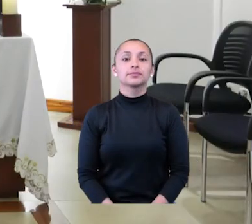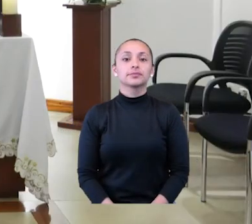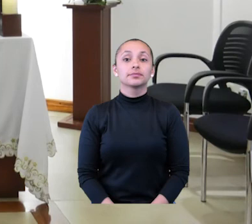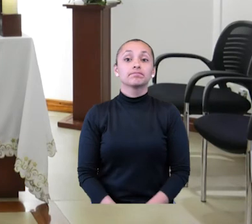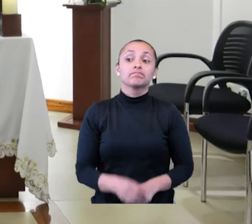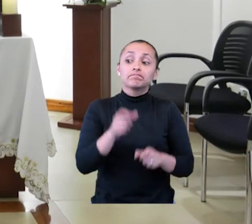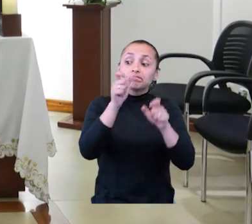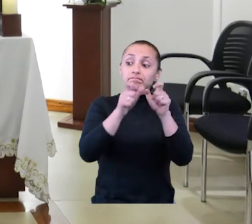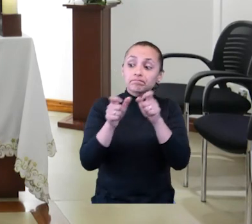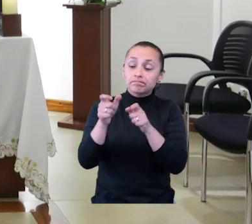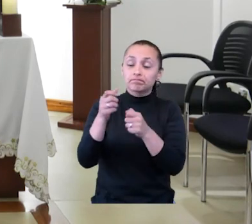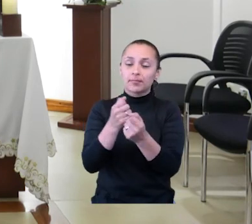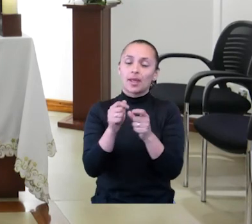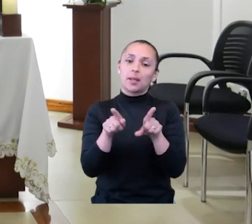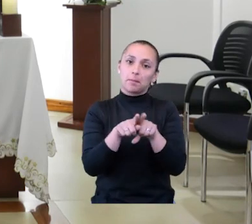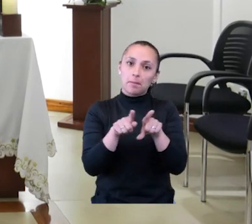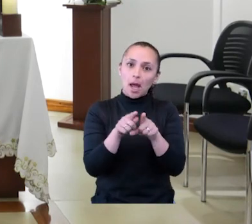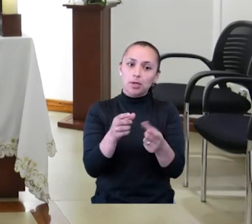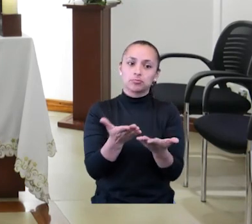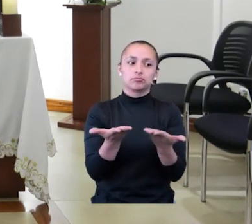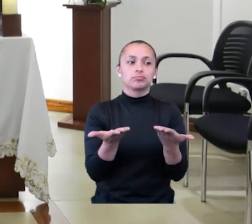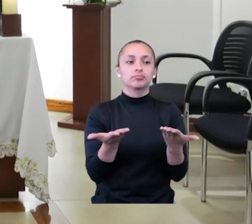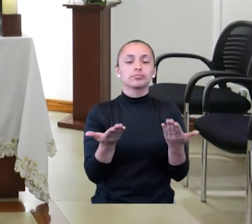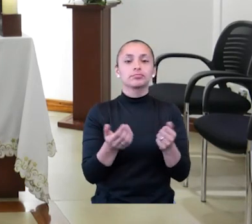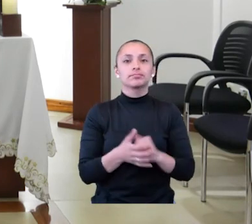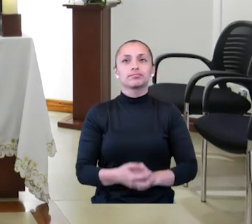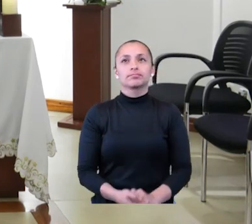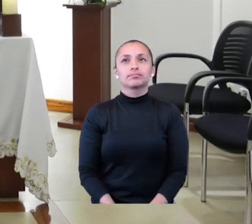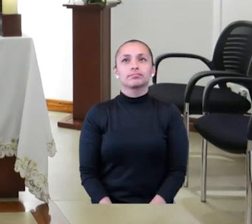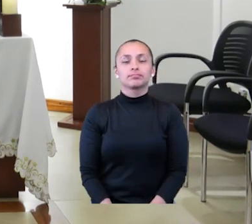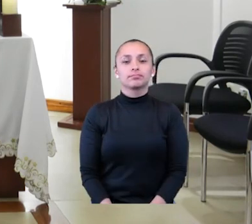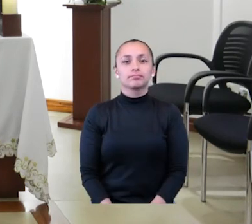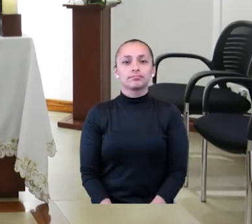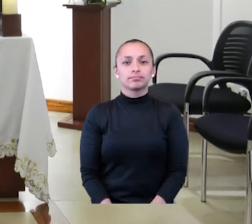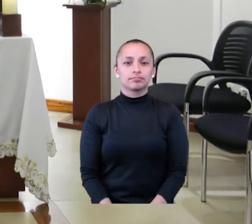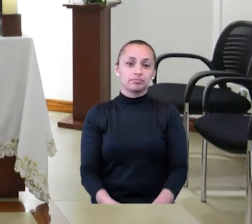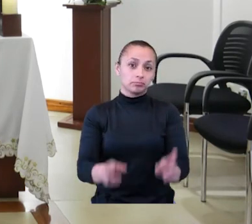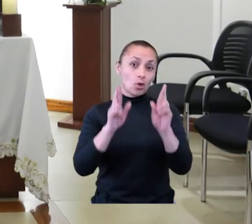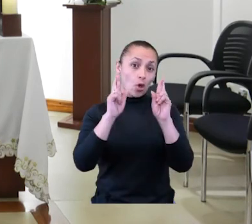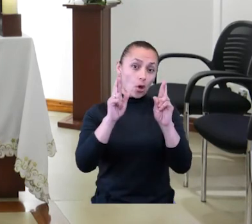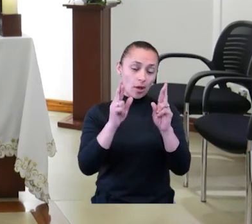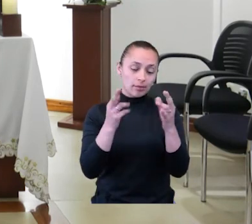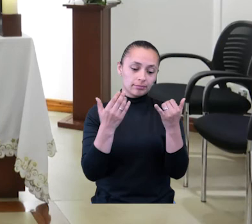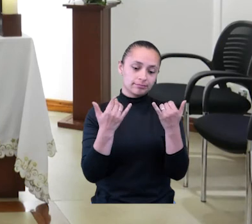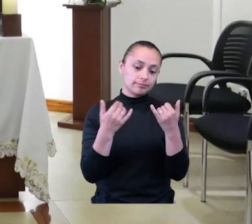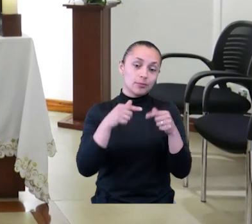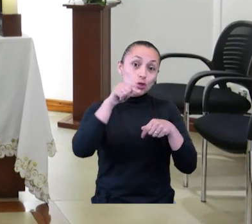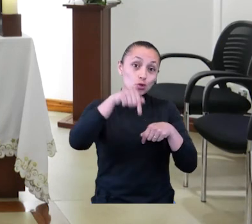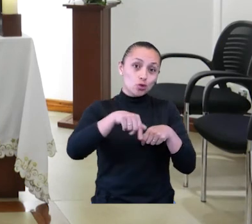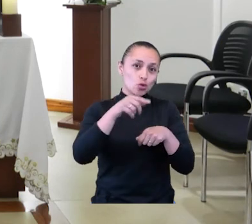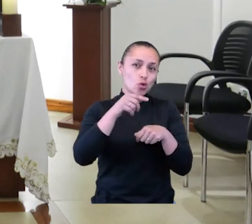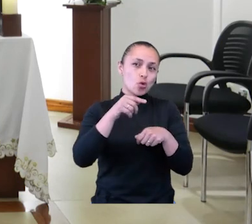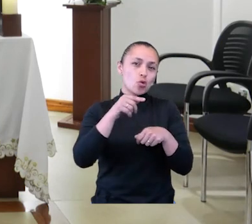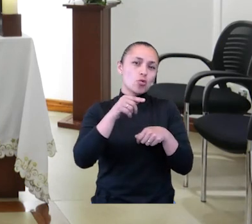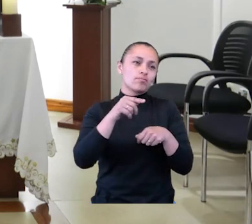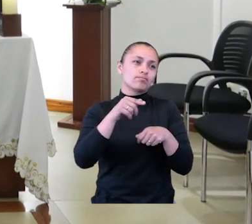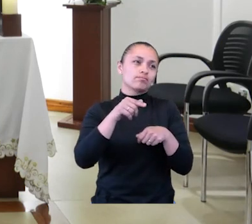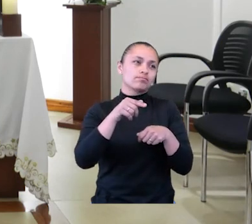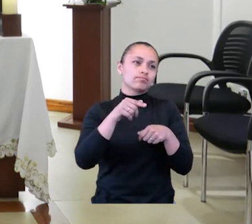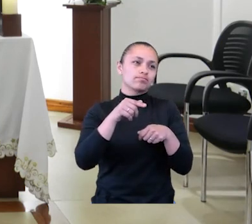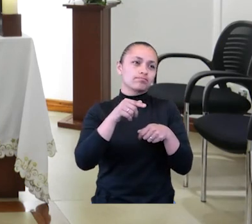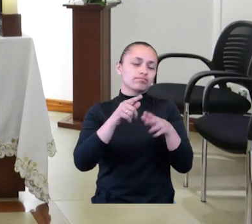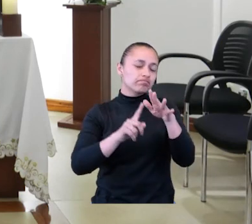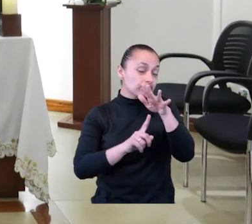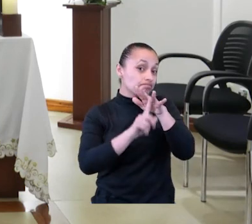y queridos hermanos veremos qué esta iniciativa que tenemos desde la universidad de